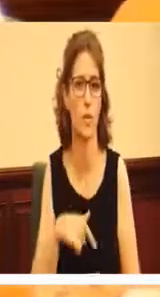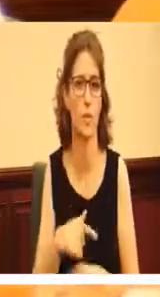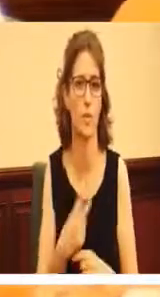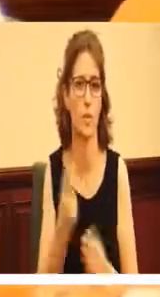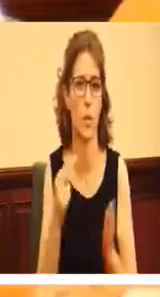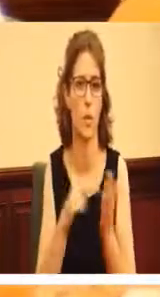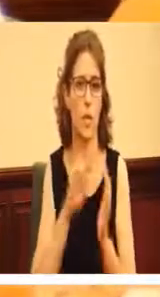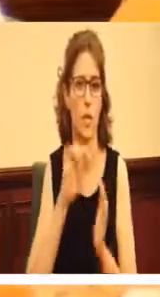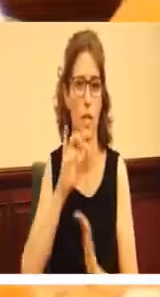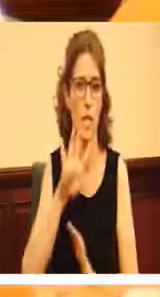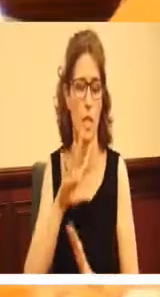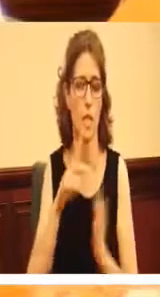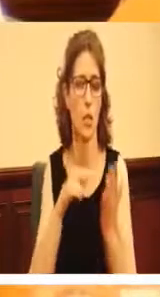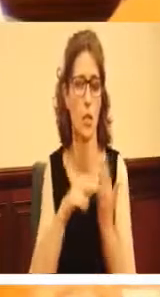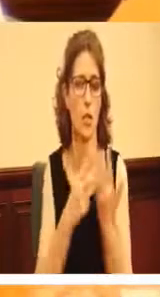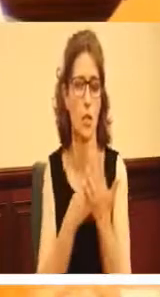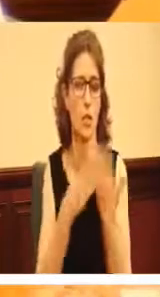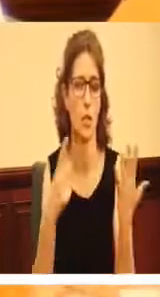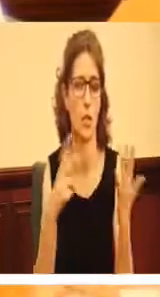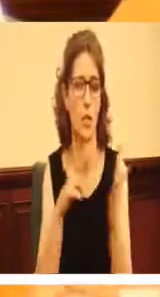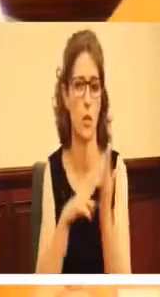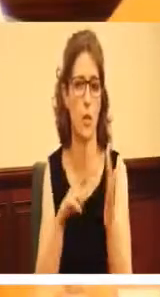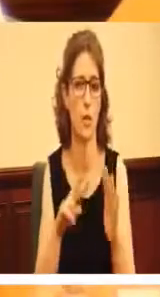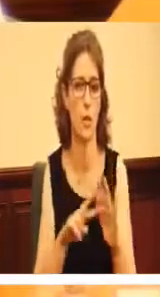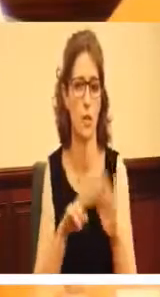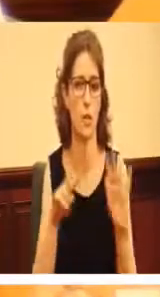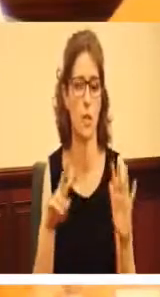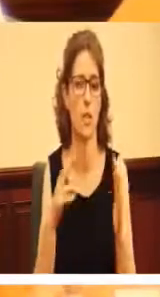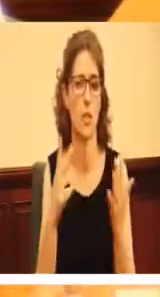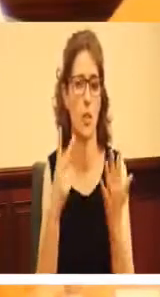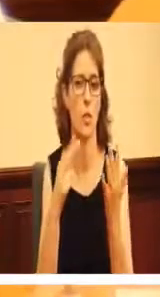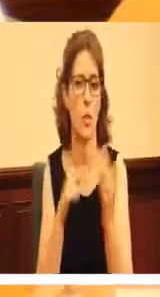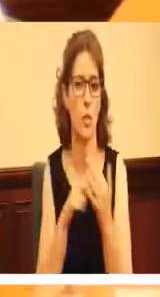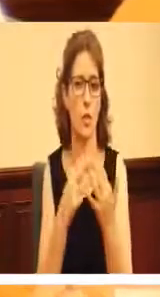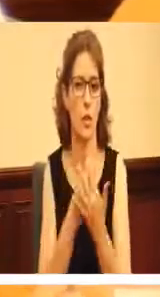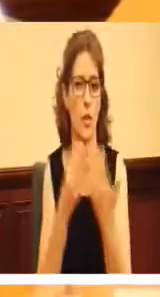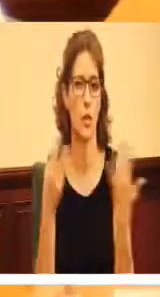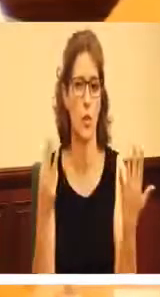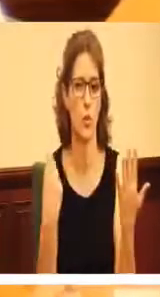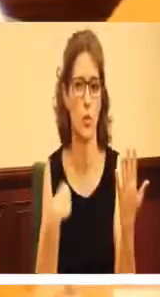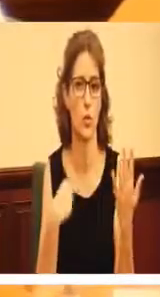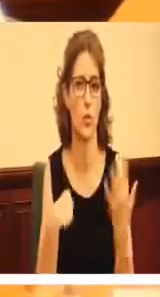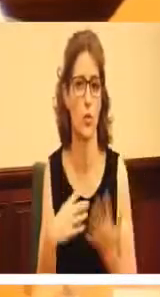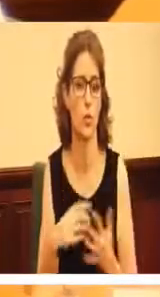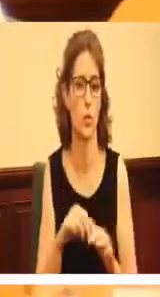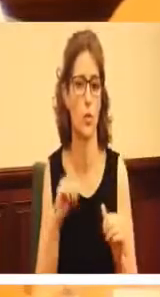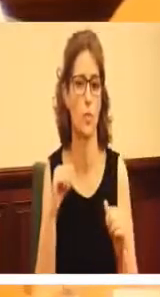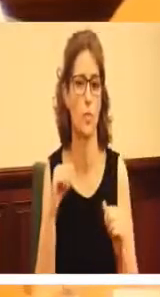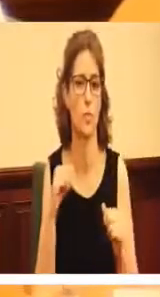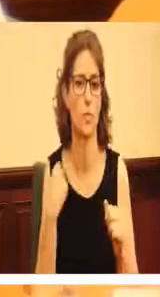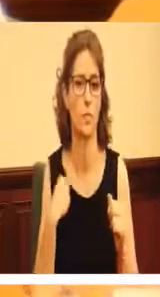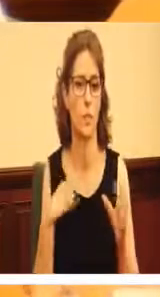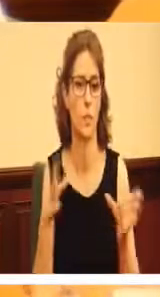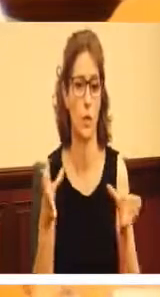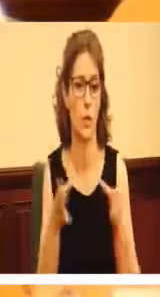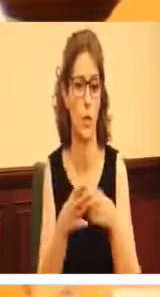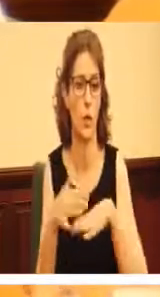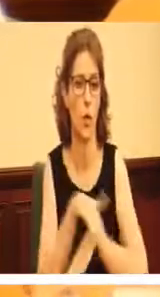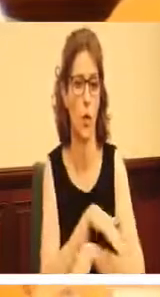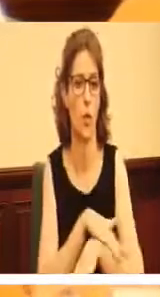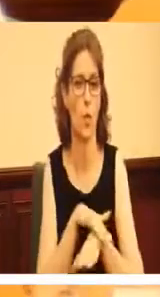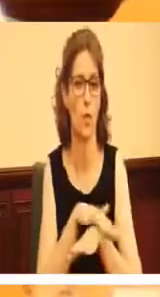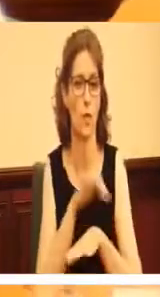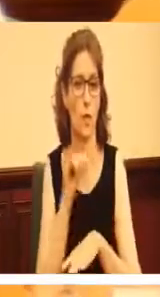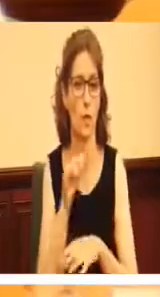2015, 2016, 2017, 2018, toda la corporación municipal, gobierno